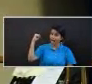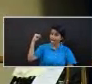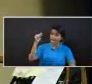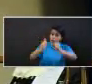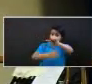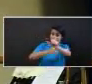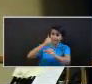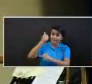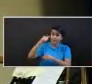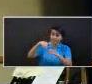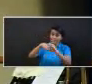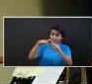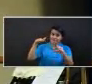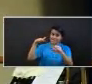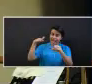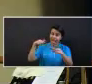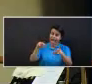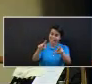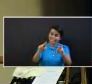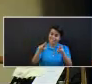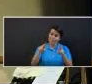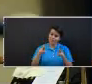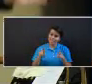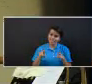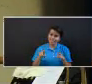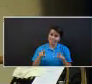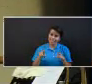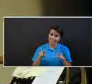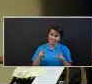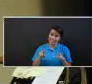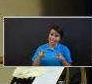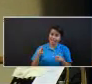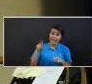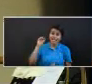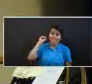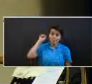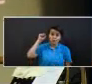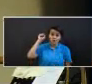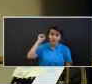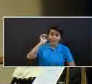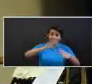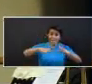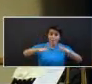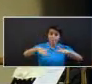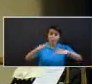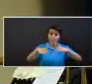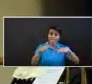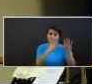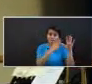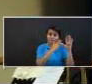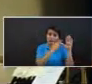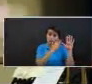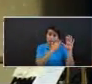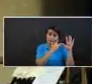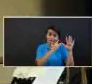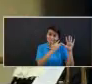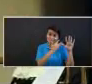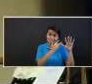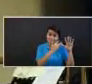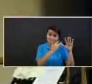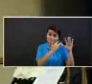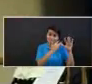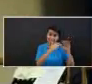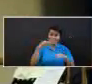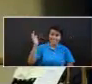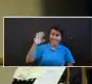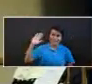van a salir a recibirte, y sonarán tamboriles y flautas y arpas,